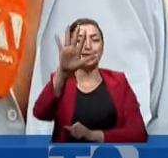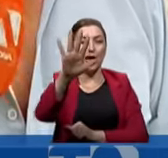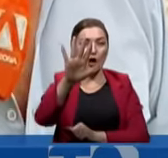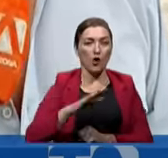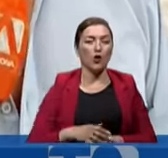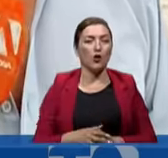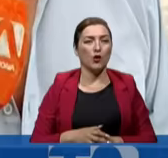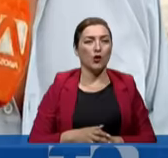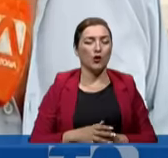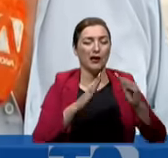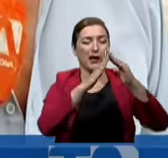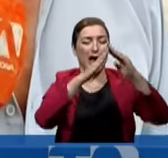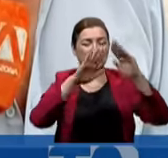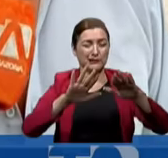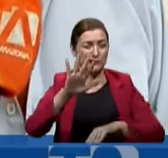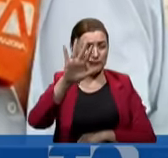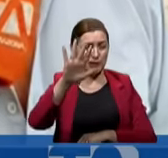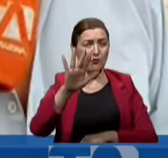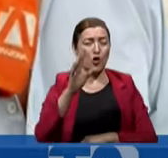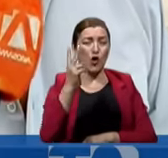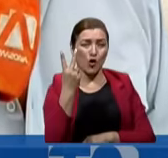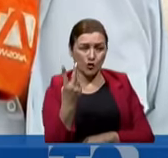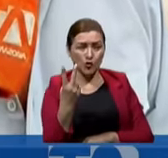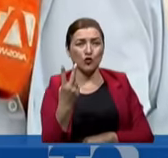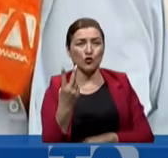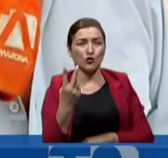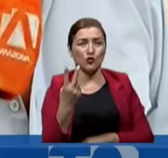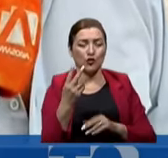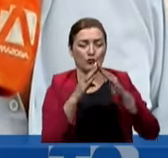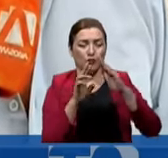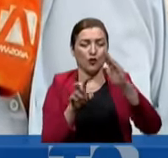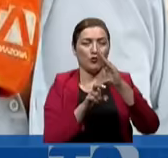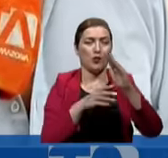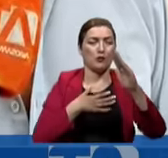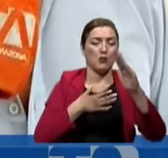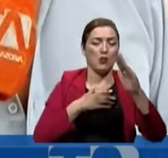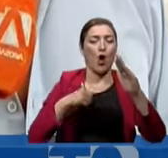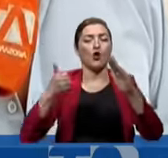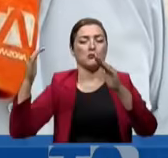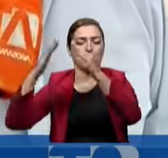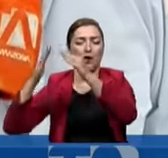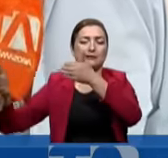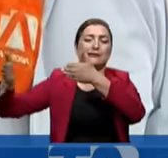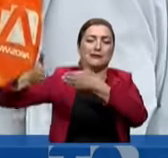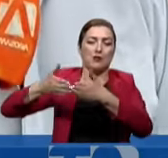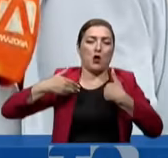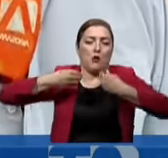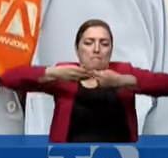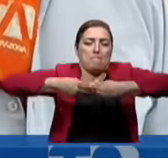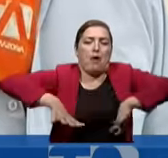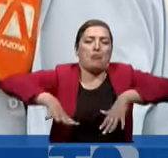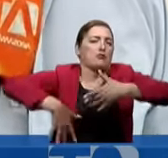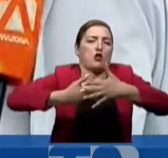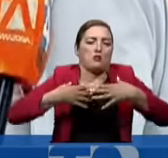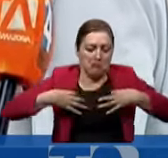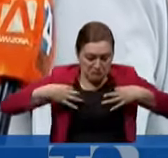De las cuales, de las 5, en 2 habíamos habitado yo y mi vecina. Yo lo perdí todo, me quedé tal